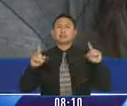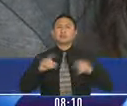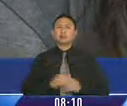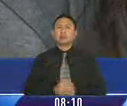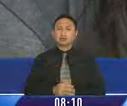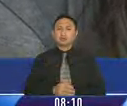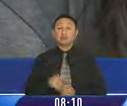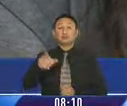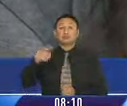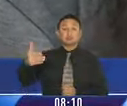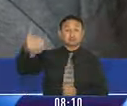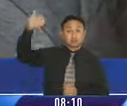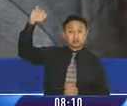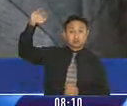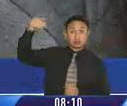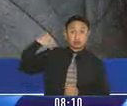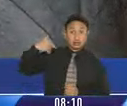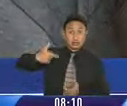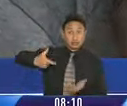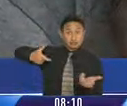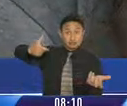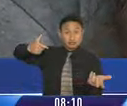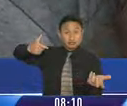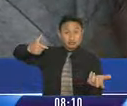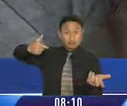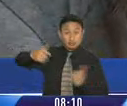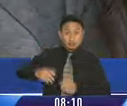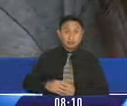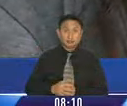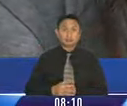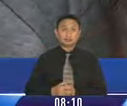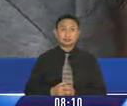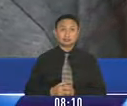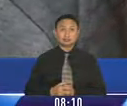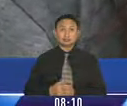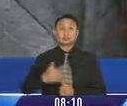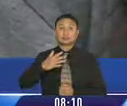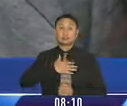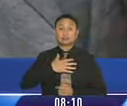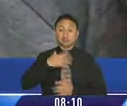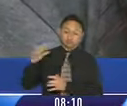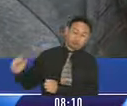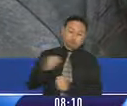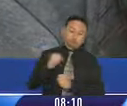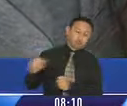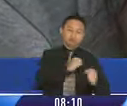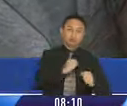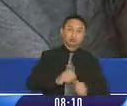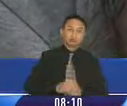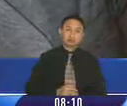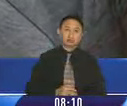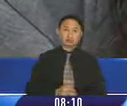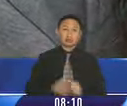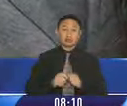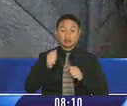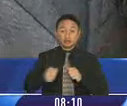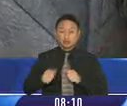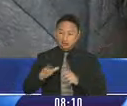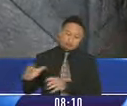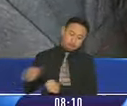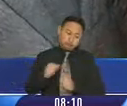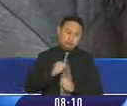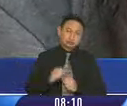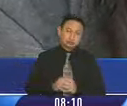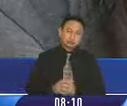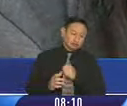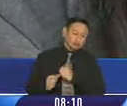más alto, que estuvo con el arma grande, me jaloneó y me jaló y me sacó de la caja, me llevó para en el